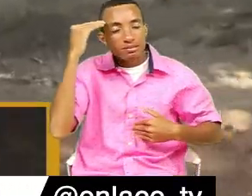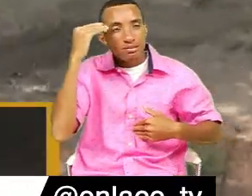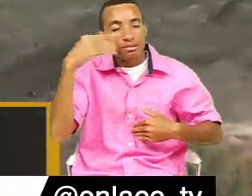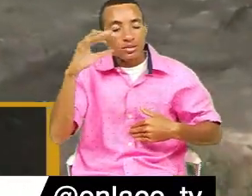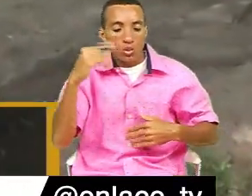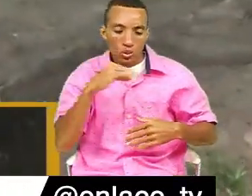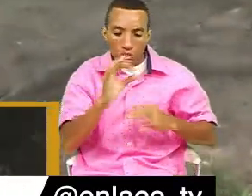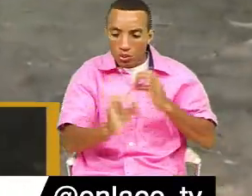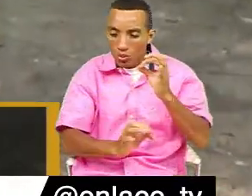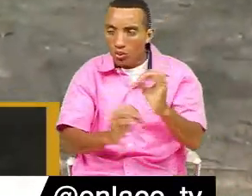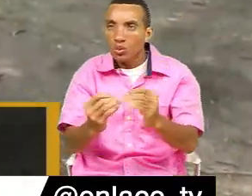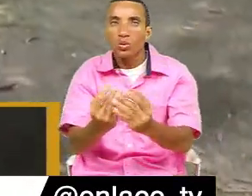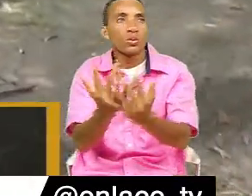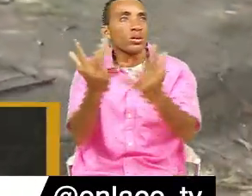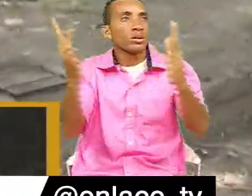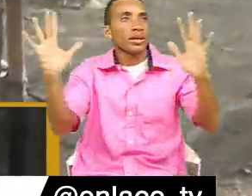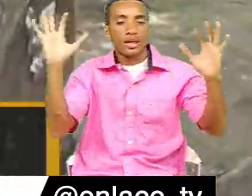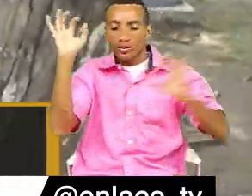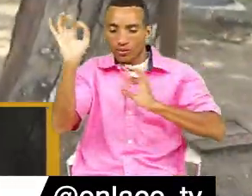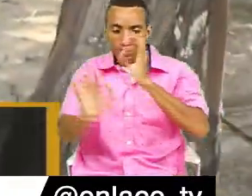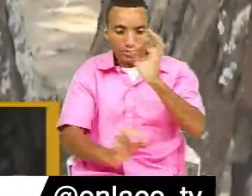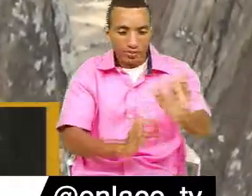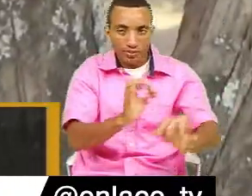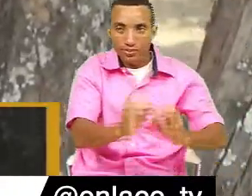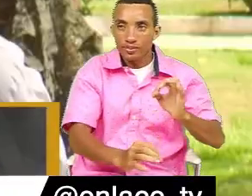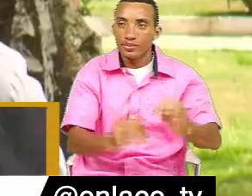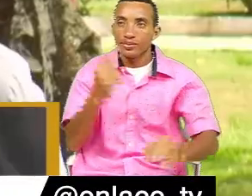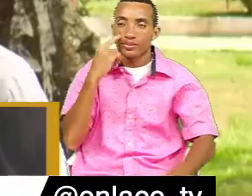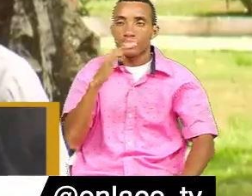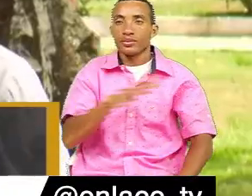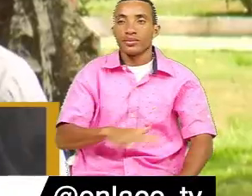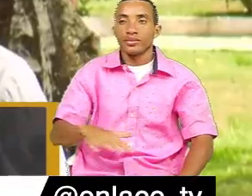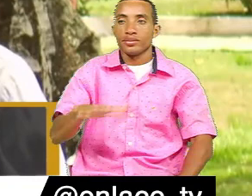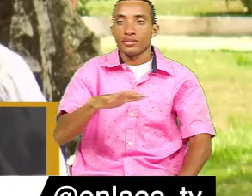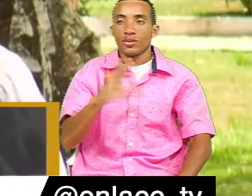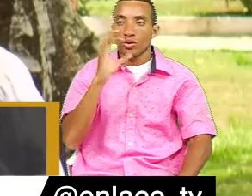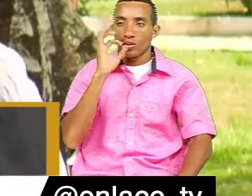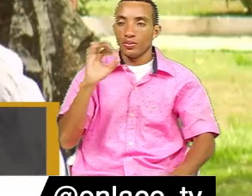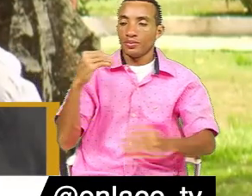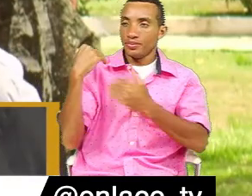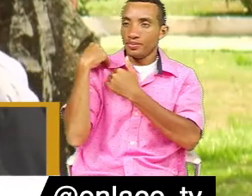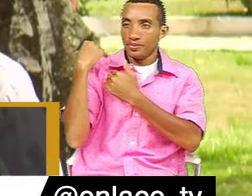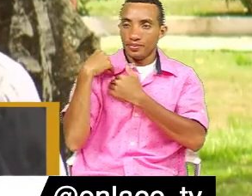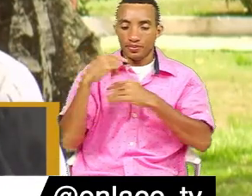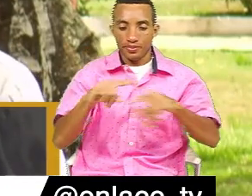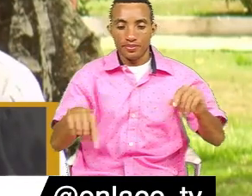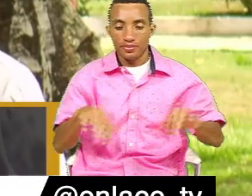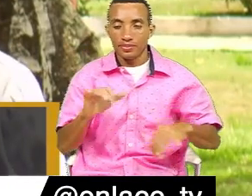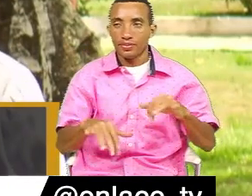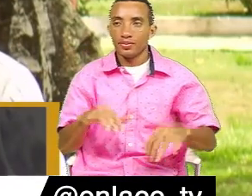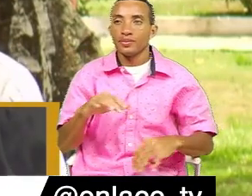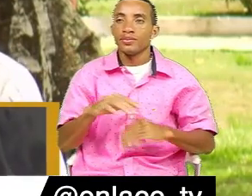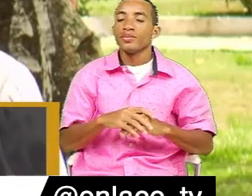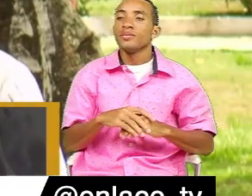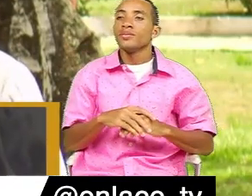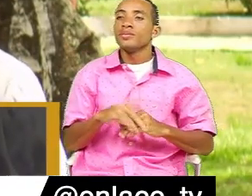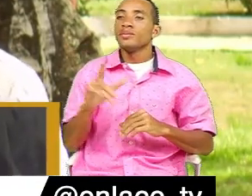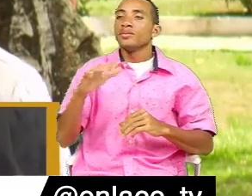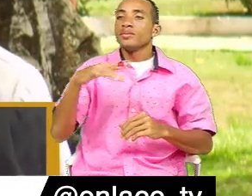cuidado de la naturaleza. Así lo dio a conocer el secretario de Medio Ambiente del municipio. Recibimos una actividad muy linda de parte de nuestra